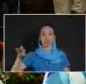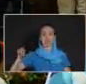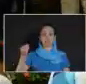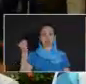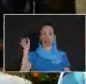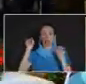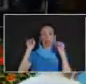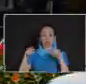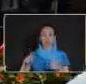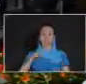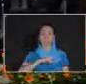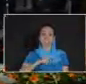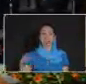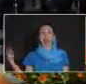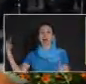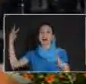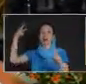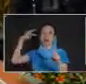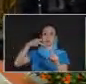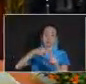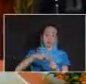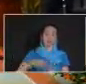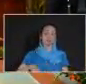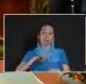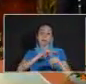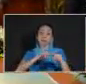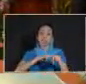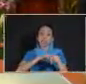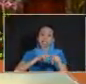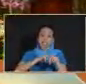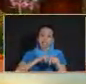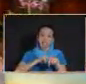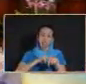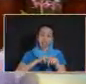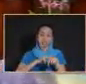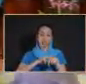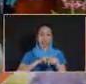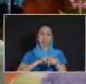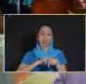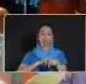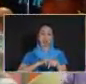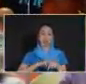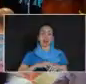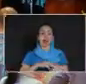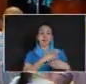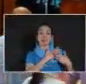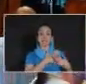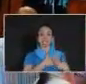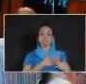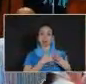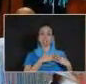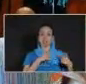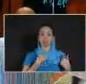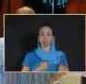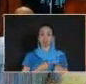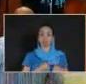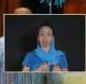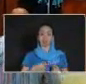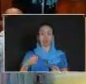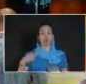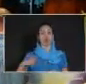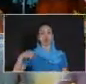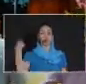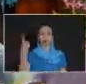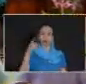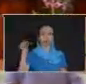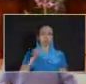incluso pues que el bálsamo de Galaad sea aplicado a sus corazones. Entonces, todos aquellos que han